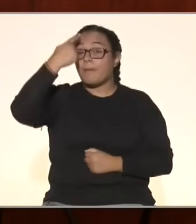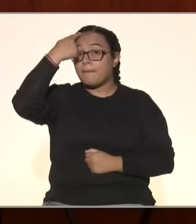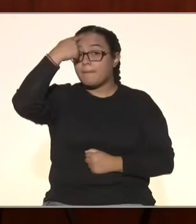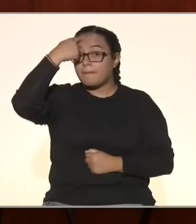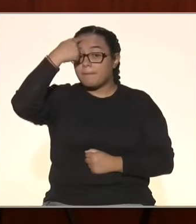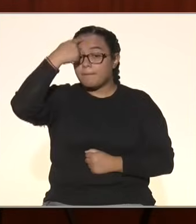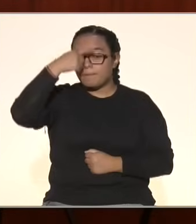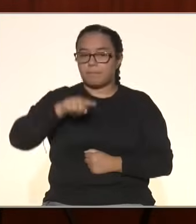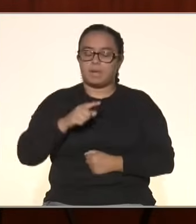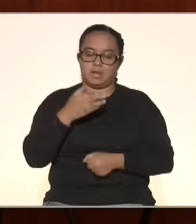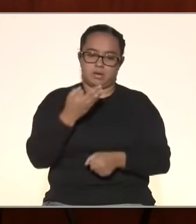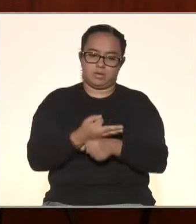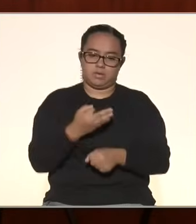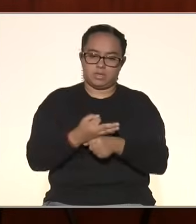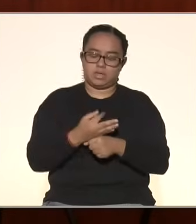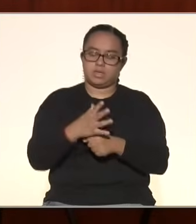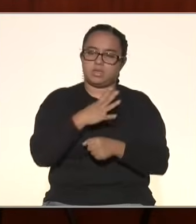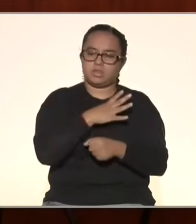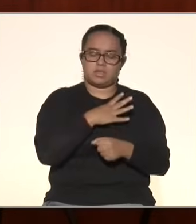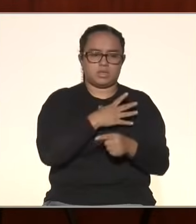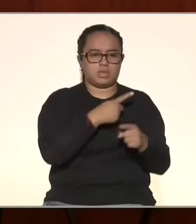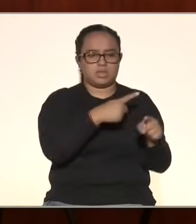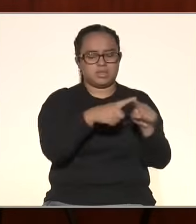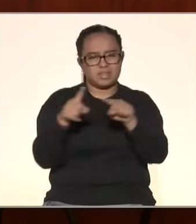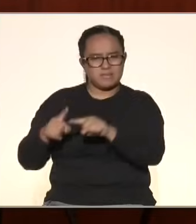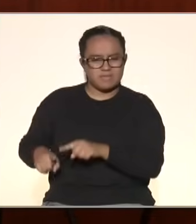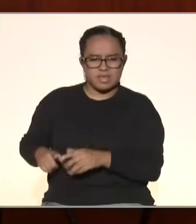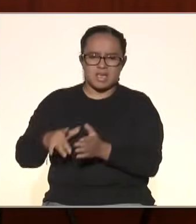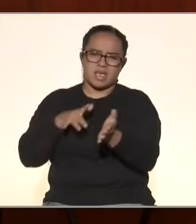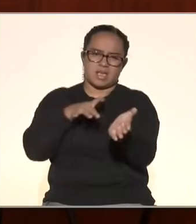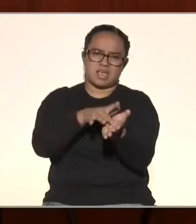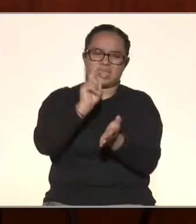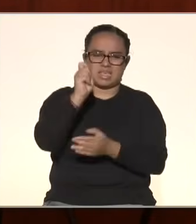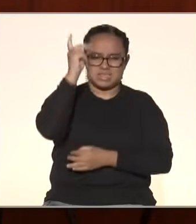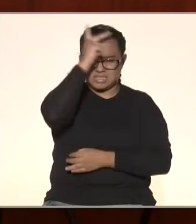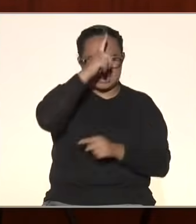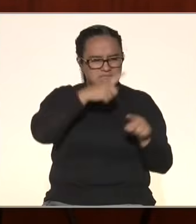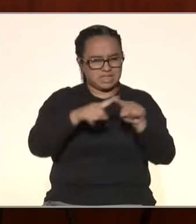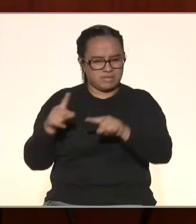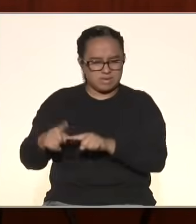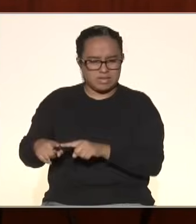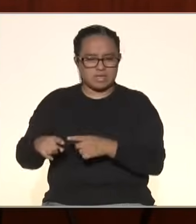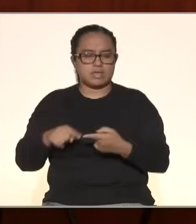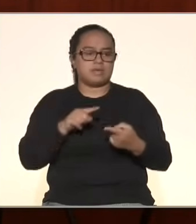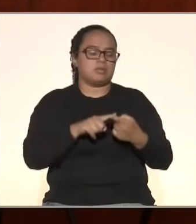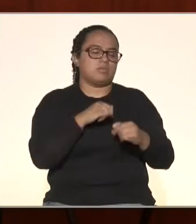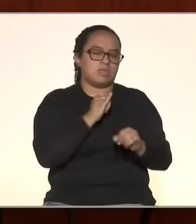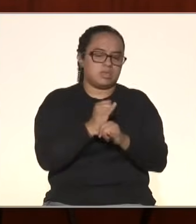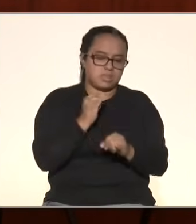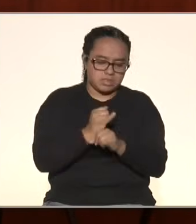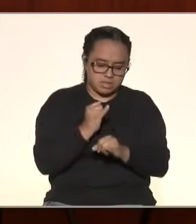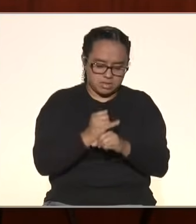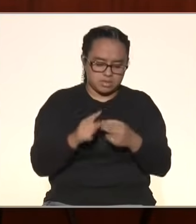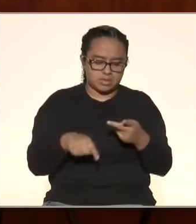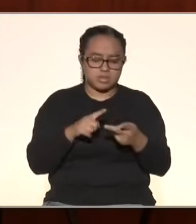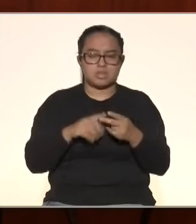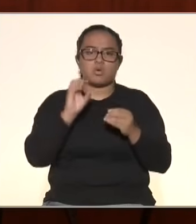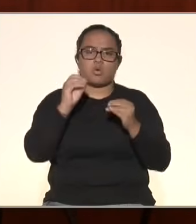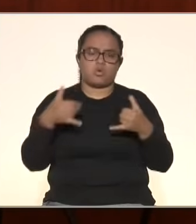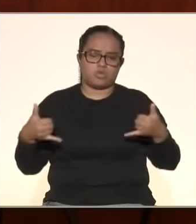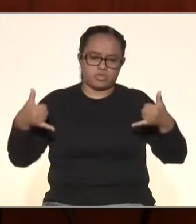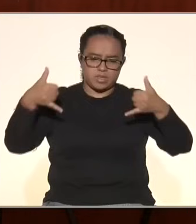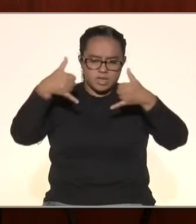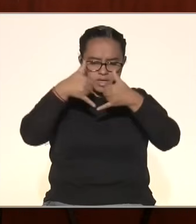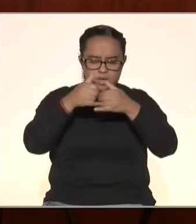hay actualmente una diversidad de apoyo psicológico, desde en línea, desde